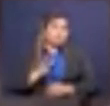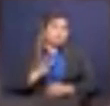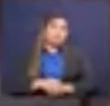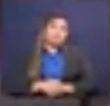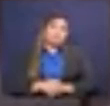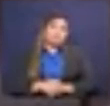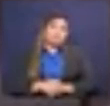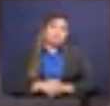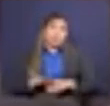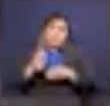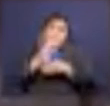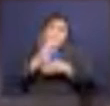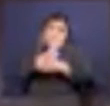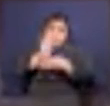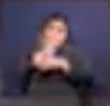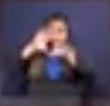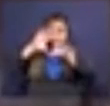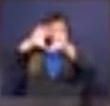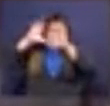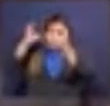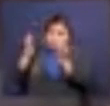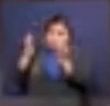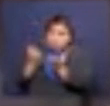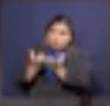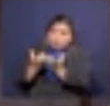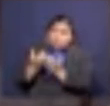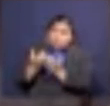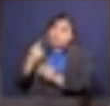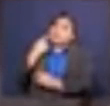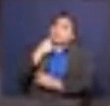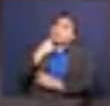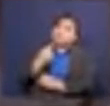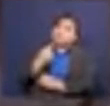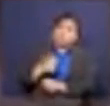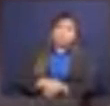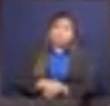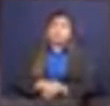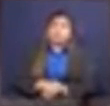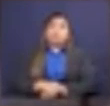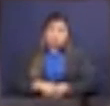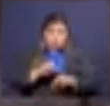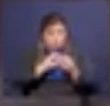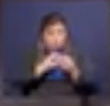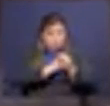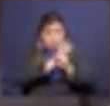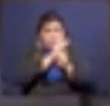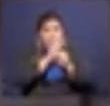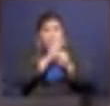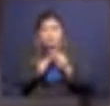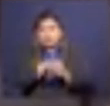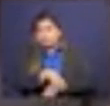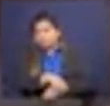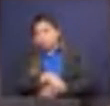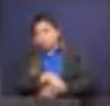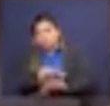de acuerdo al Banco Mundial, el coronavirus ha provocado el